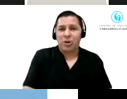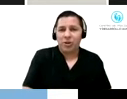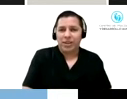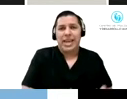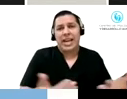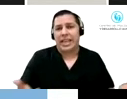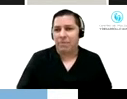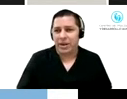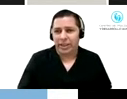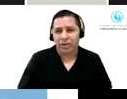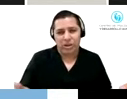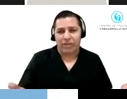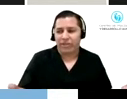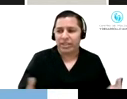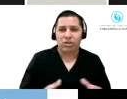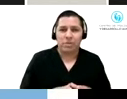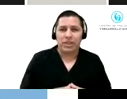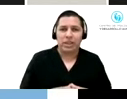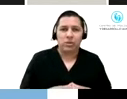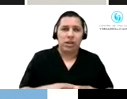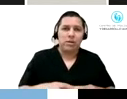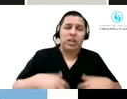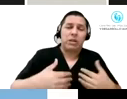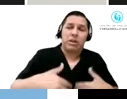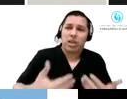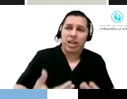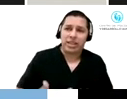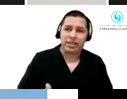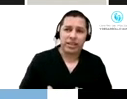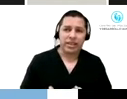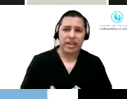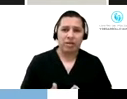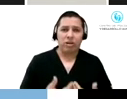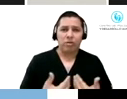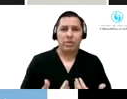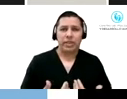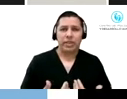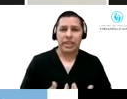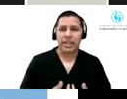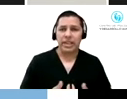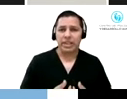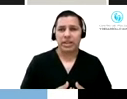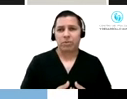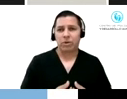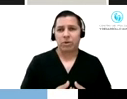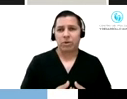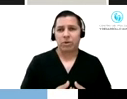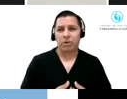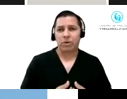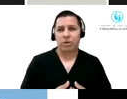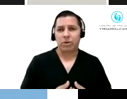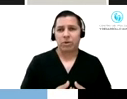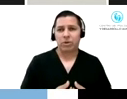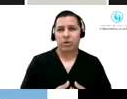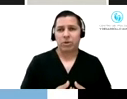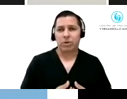sino en ganar el partido, porque el énfasis es competitivo, porque también nos han enseñado a competir y a ser peor,